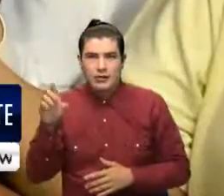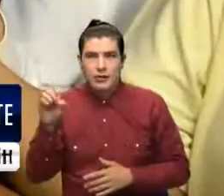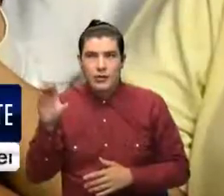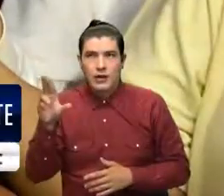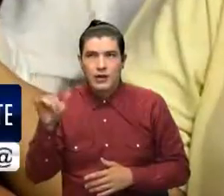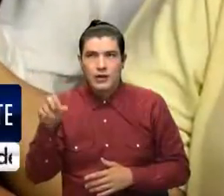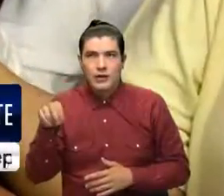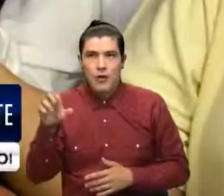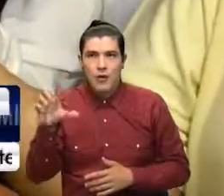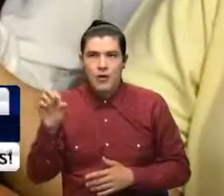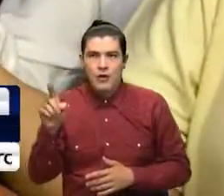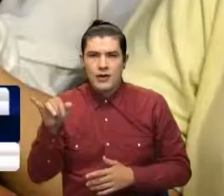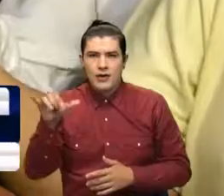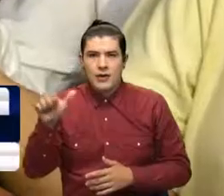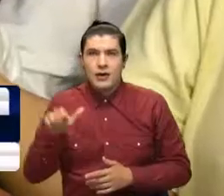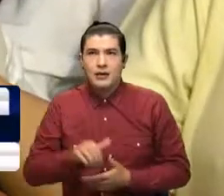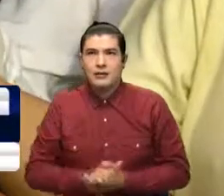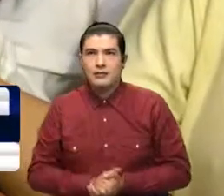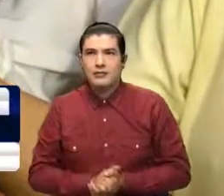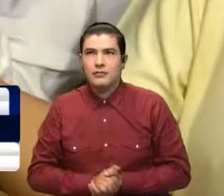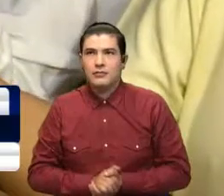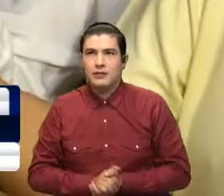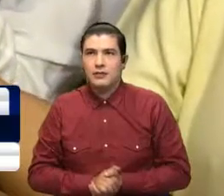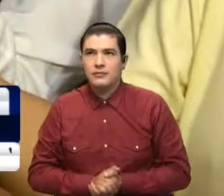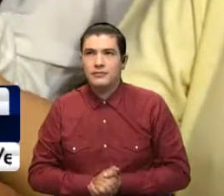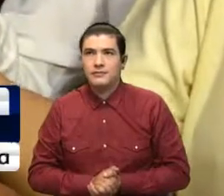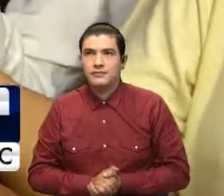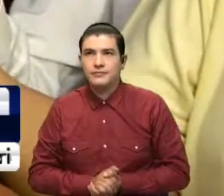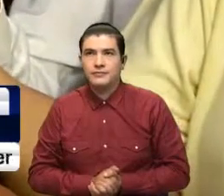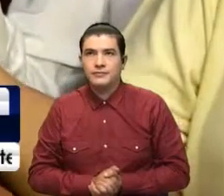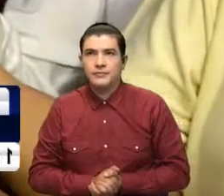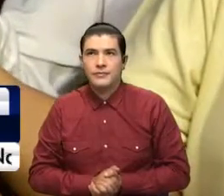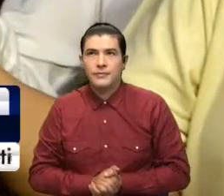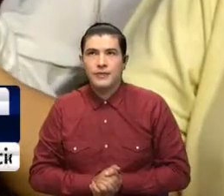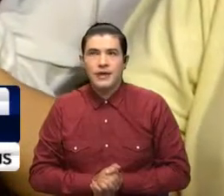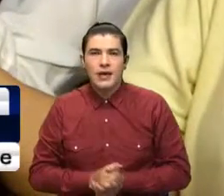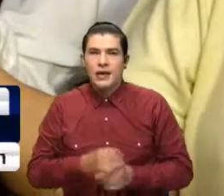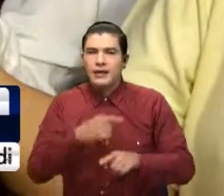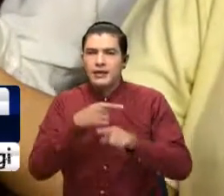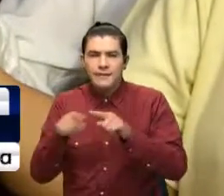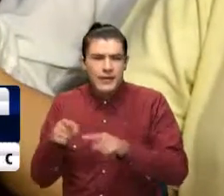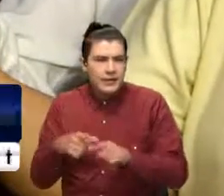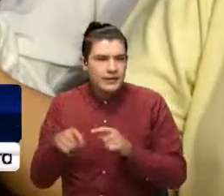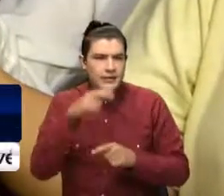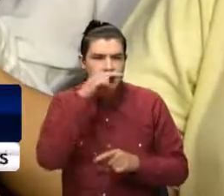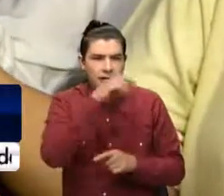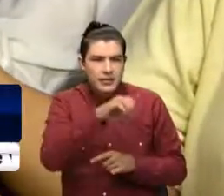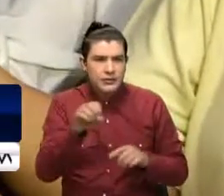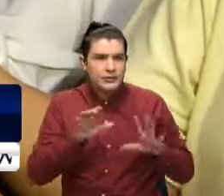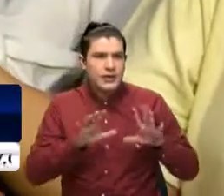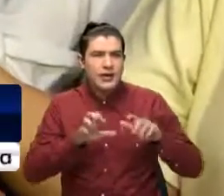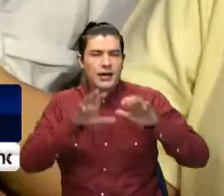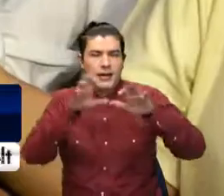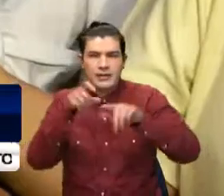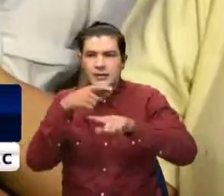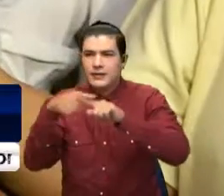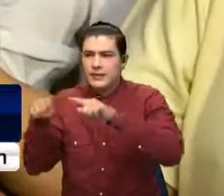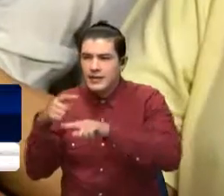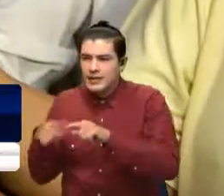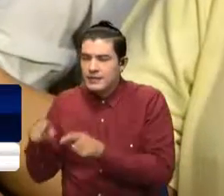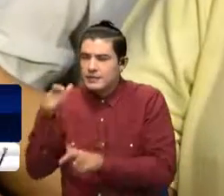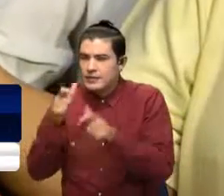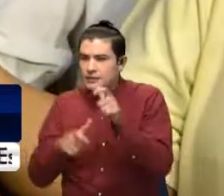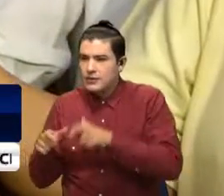Hay niños con cáncer, hay toda una serie de personas que necesitan la